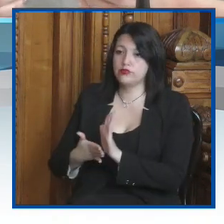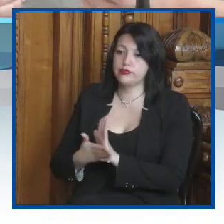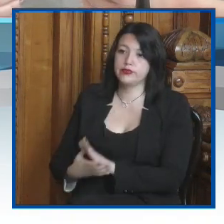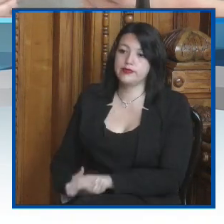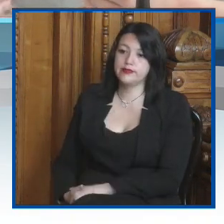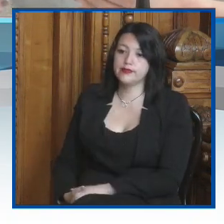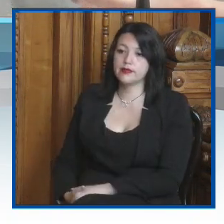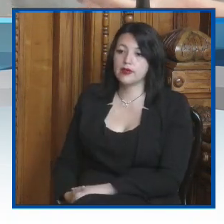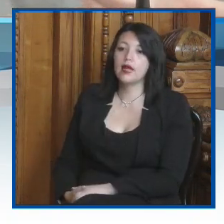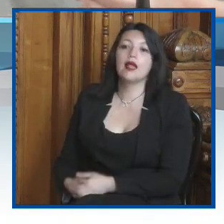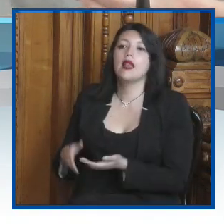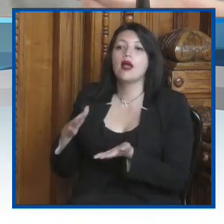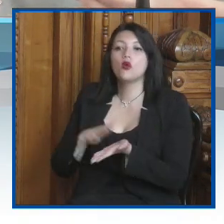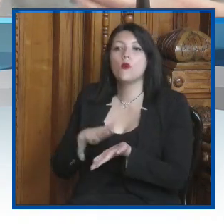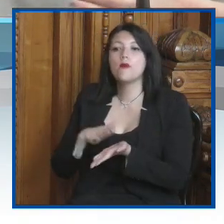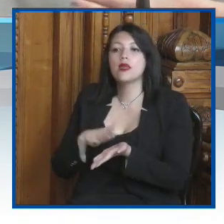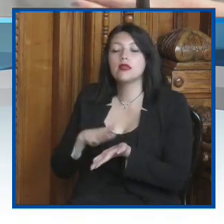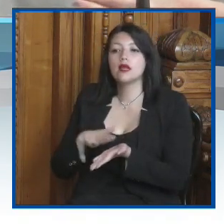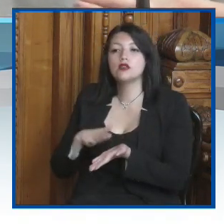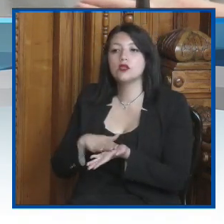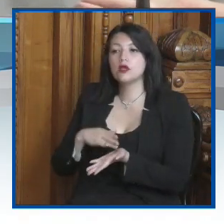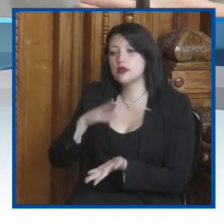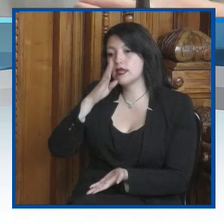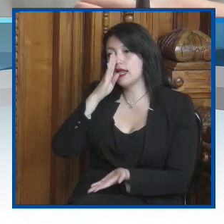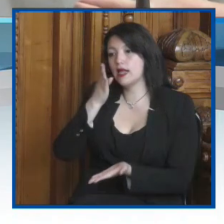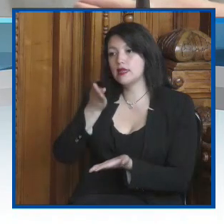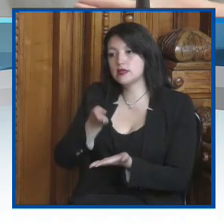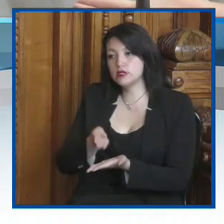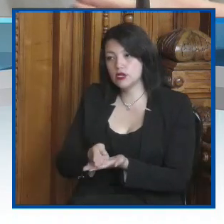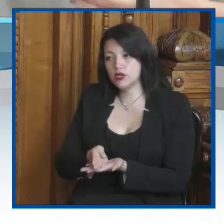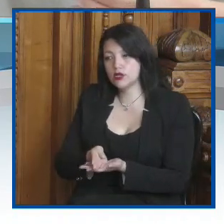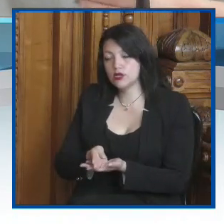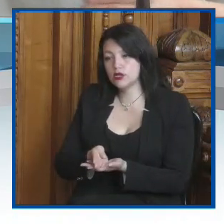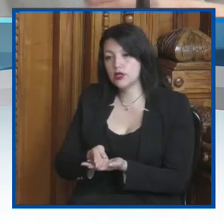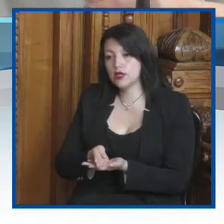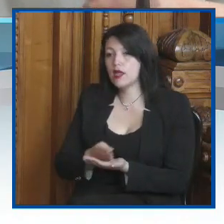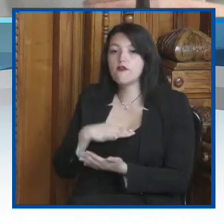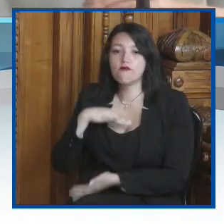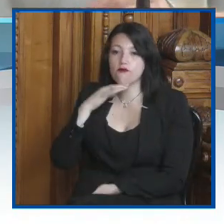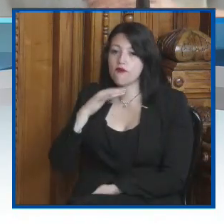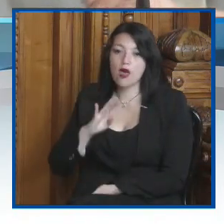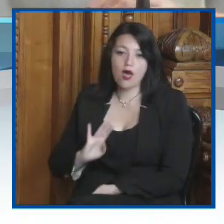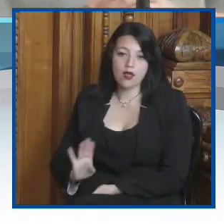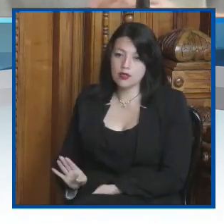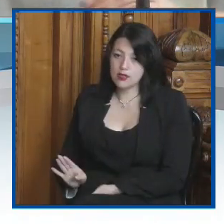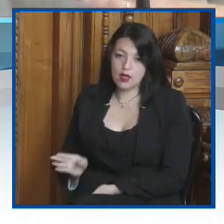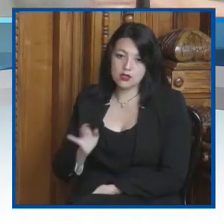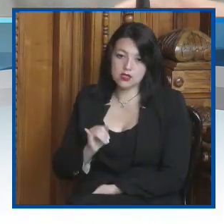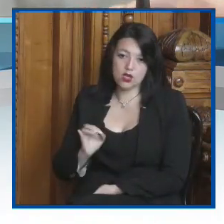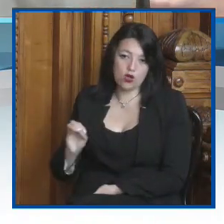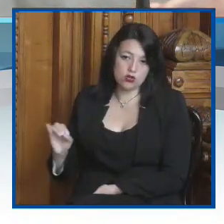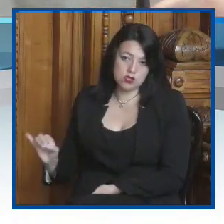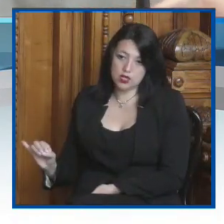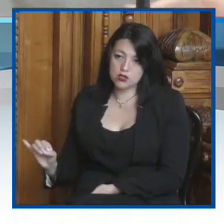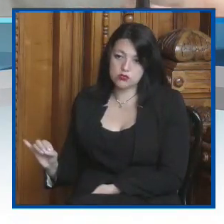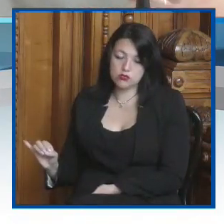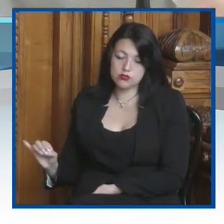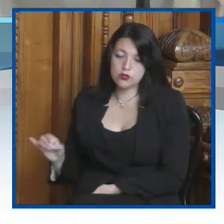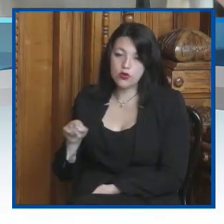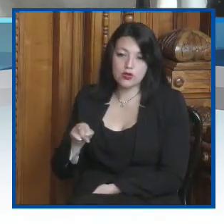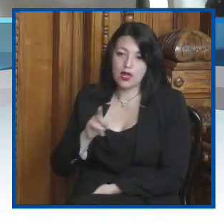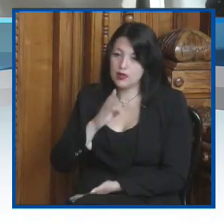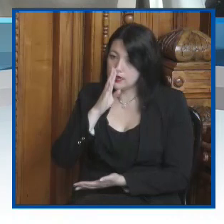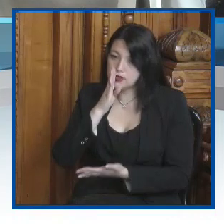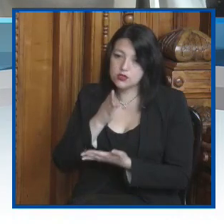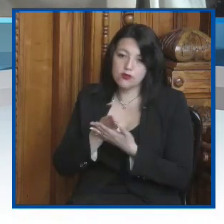la argumentación de la decisión y el razonamiento de la decisión va a estar sí o sí, porque si no, esa decisión